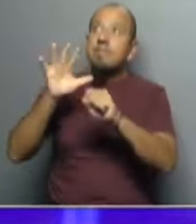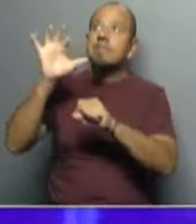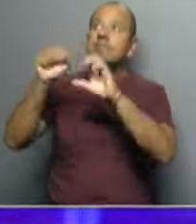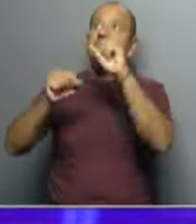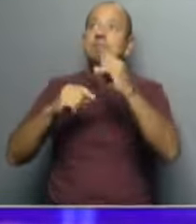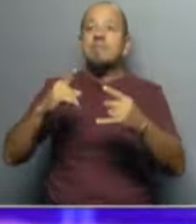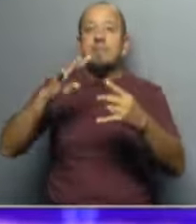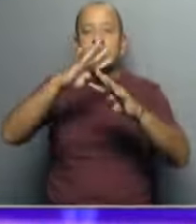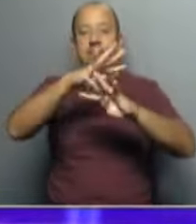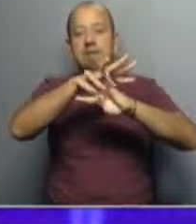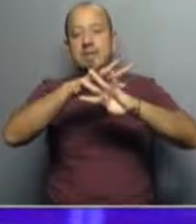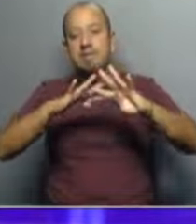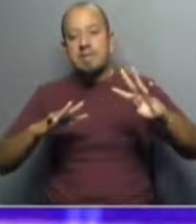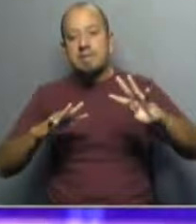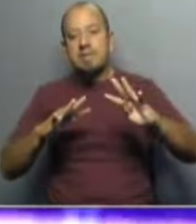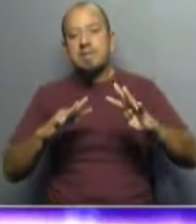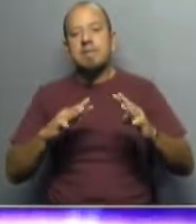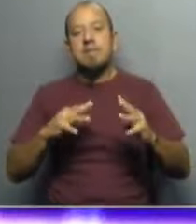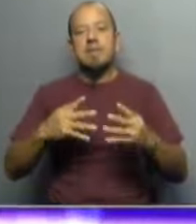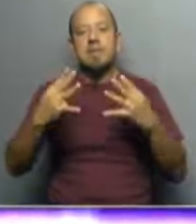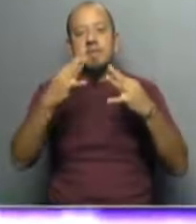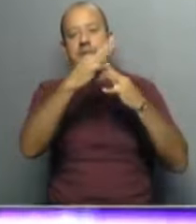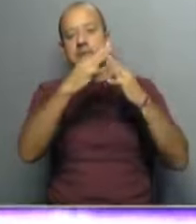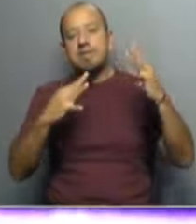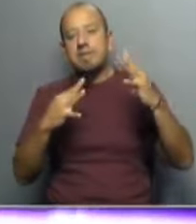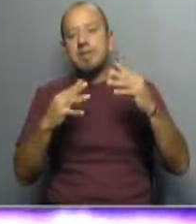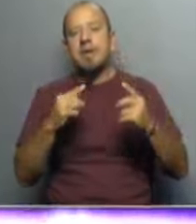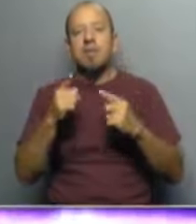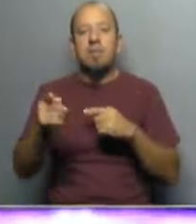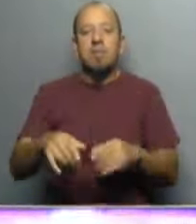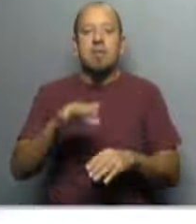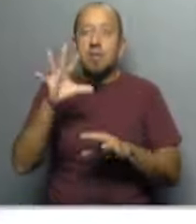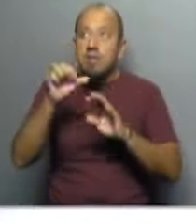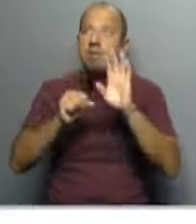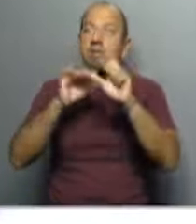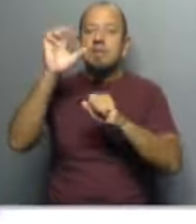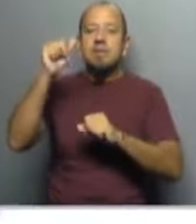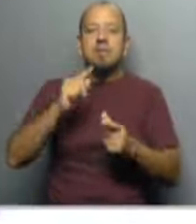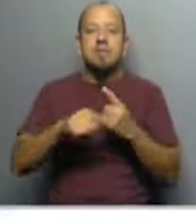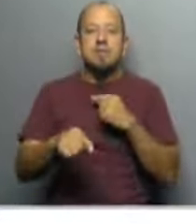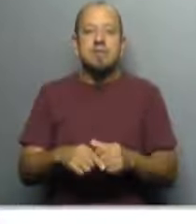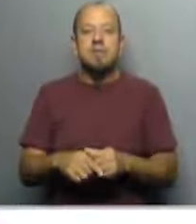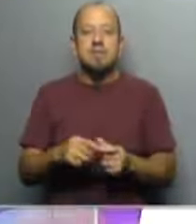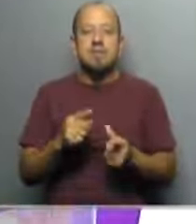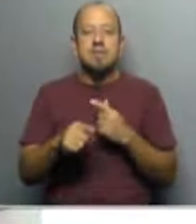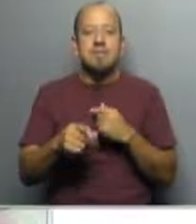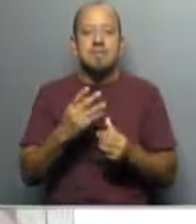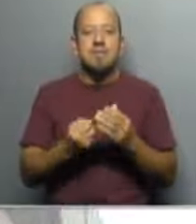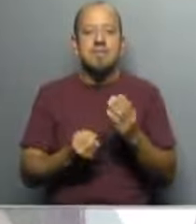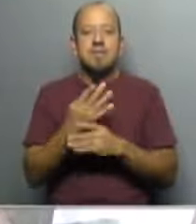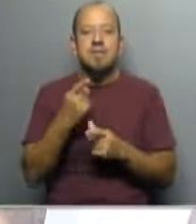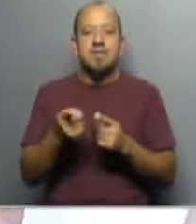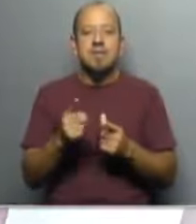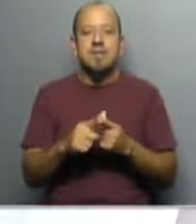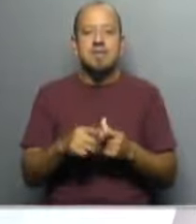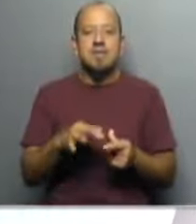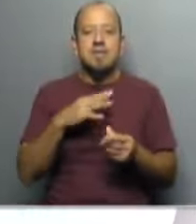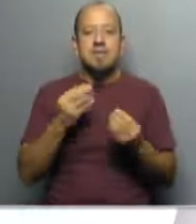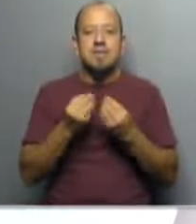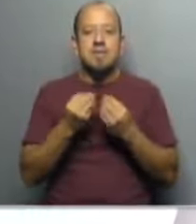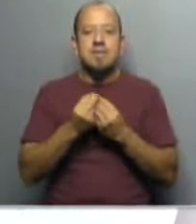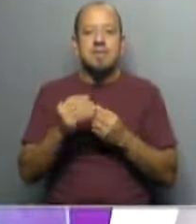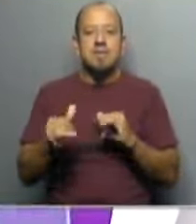Era genial. Ese no existía. Una jaula de los monos modernas. Moderna. No te reventás con los fierritos. Muy atractivo. Sí, hay mucho juego